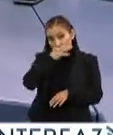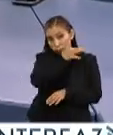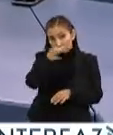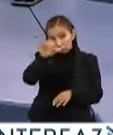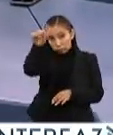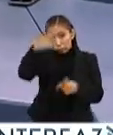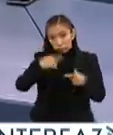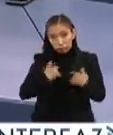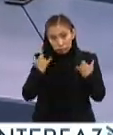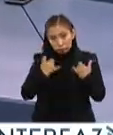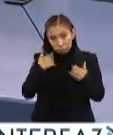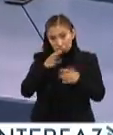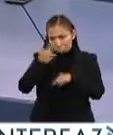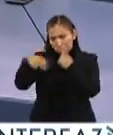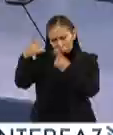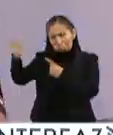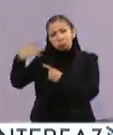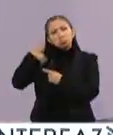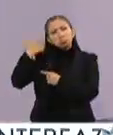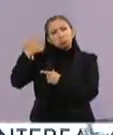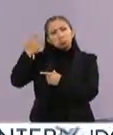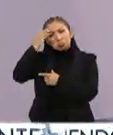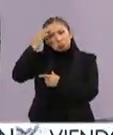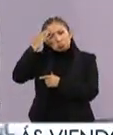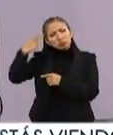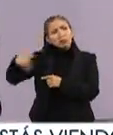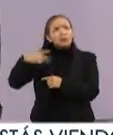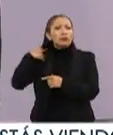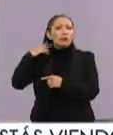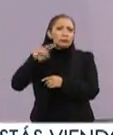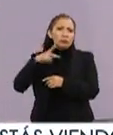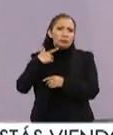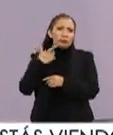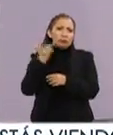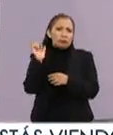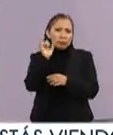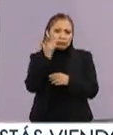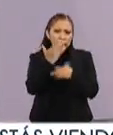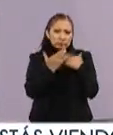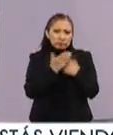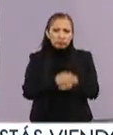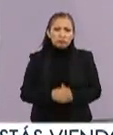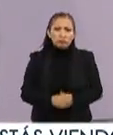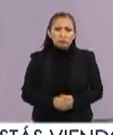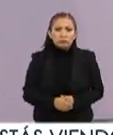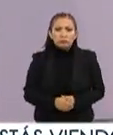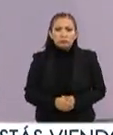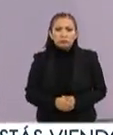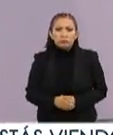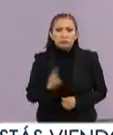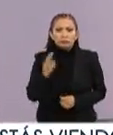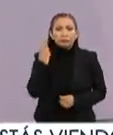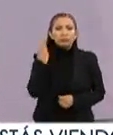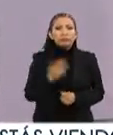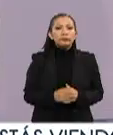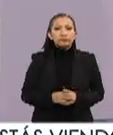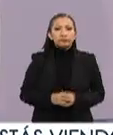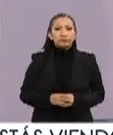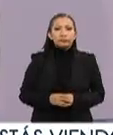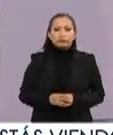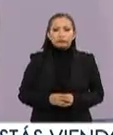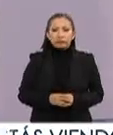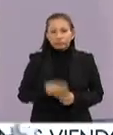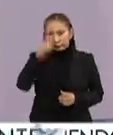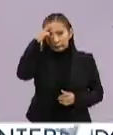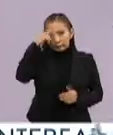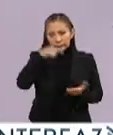a otras personas que puedan hacer este tipo de movilidad dentro de sus carreras pues, profesionales en la universidad? Yo creo